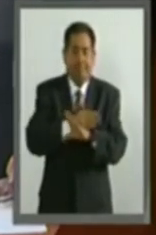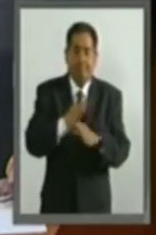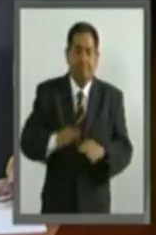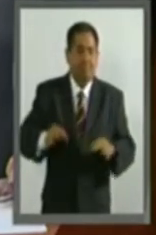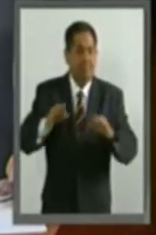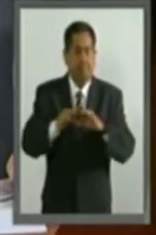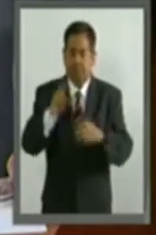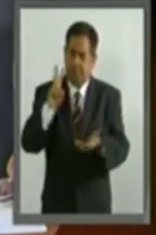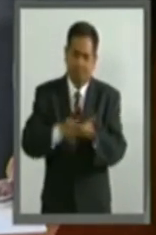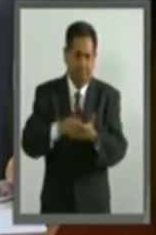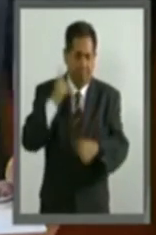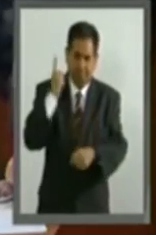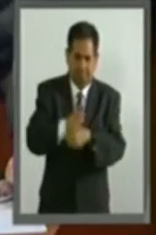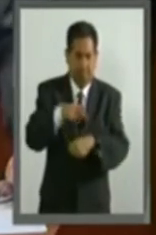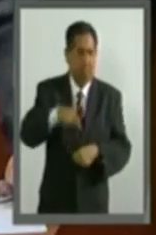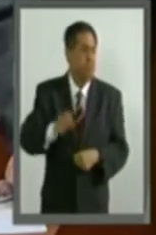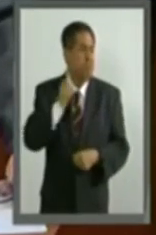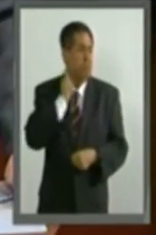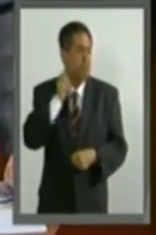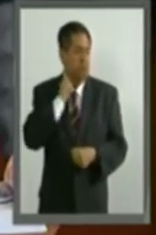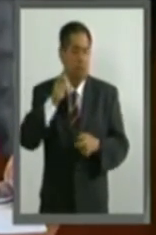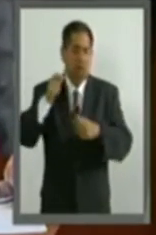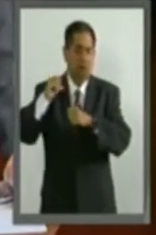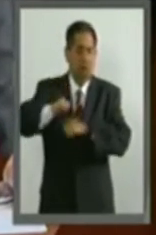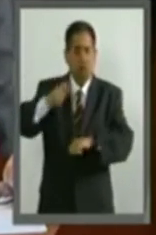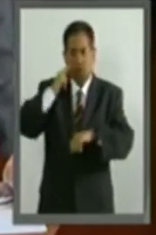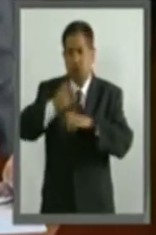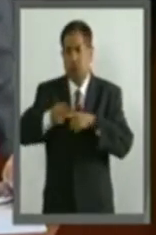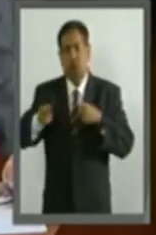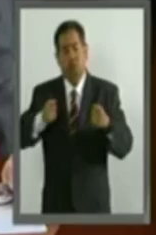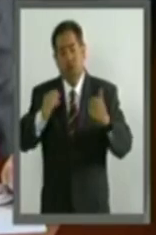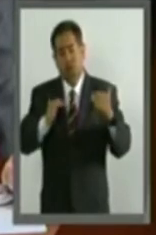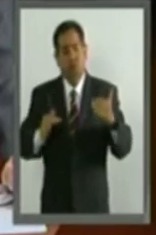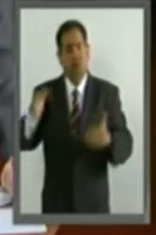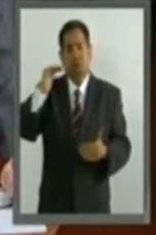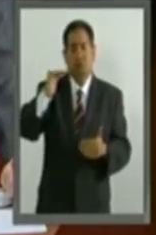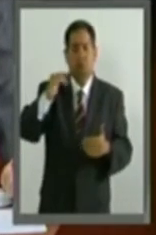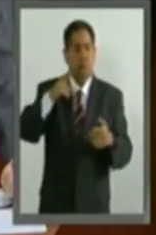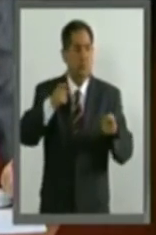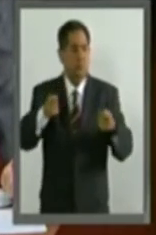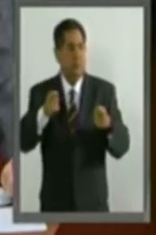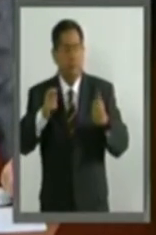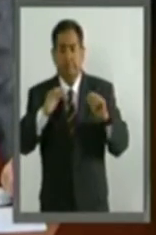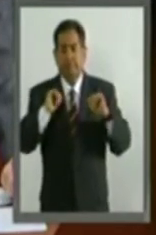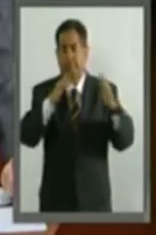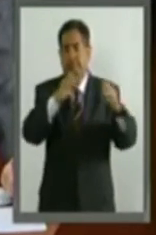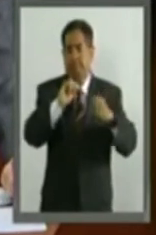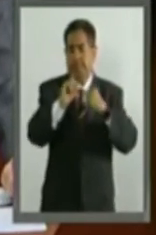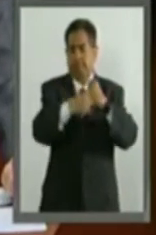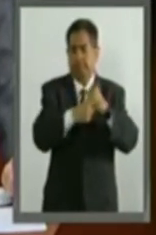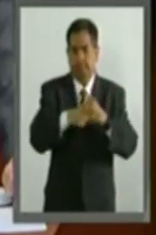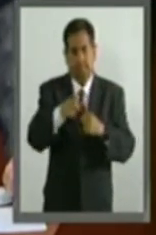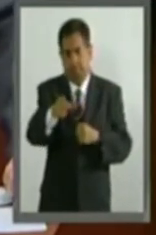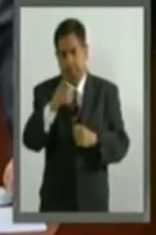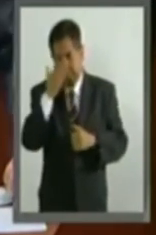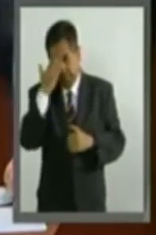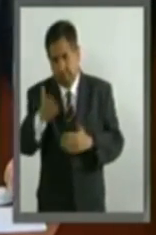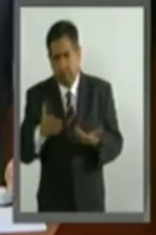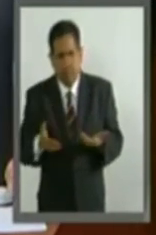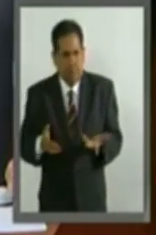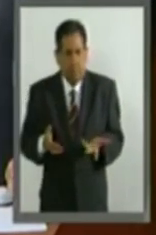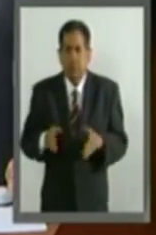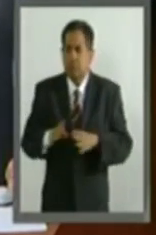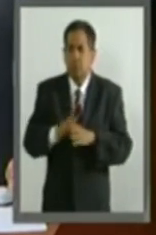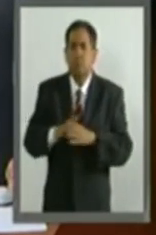este Senado como órgano del Estado en las relaciones exteriores. No veo de